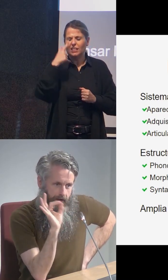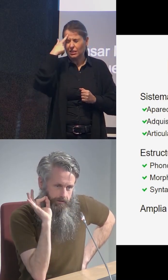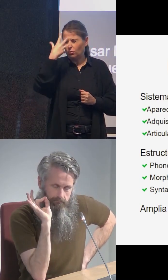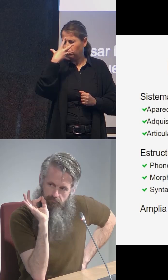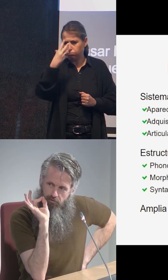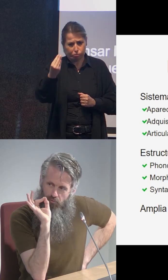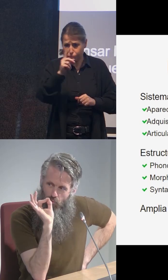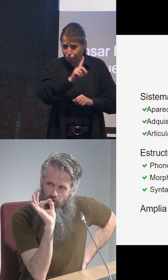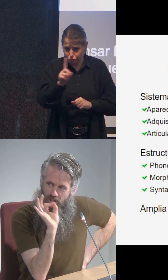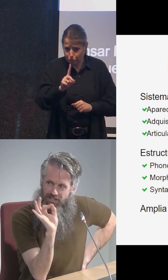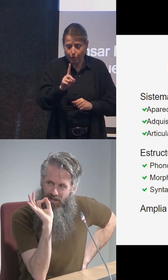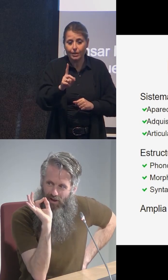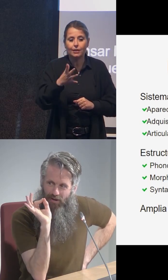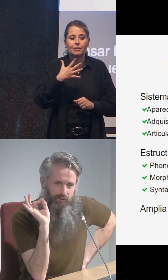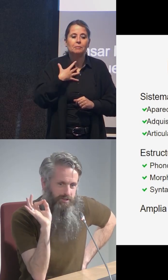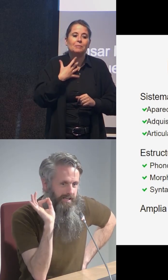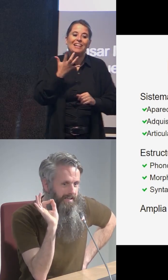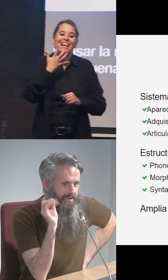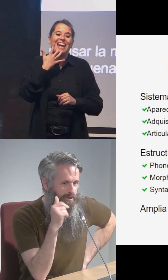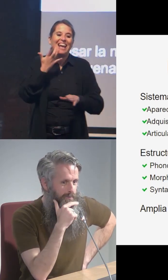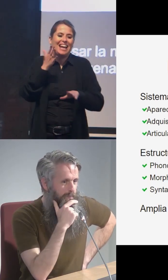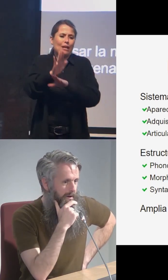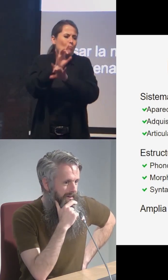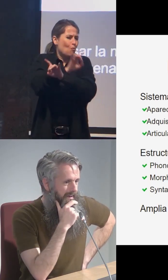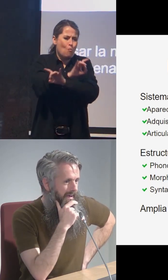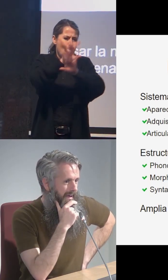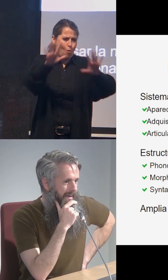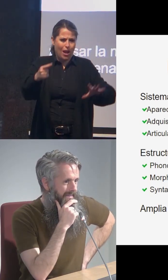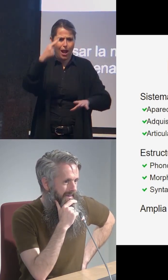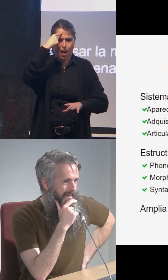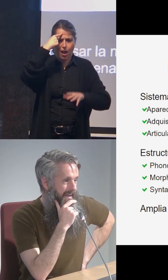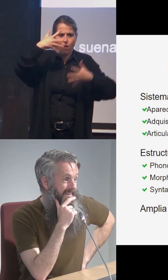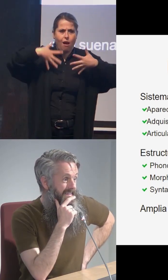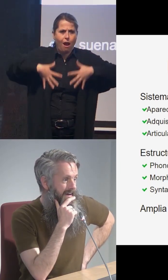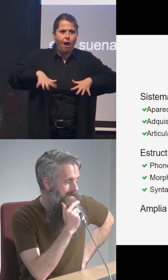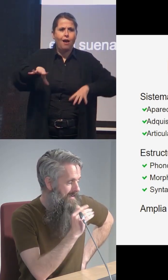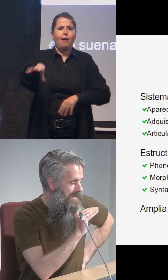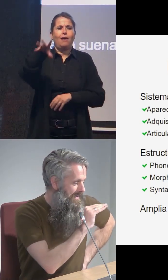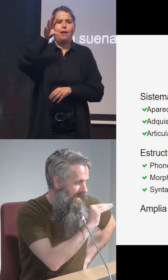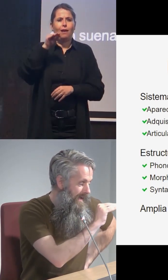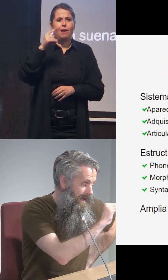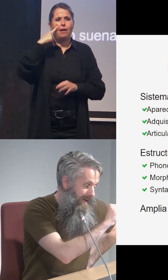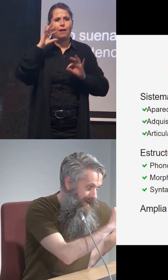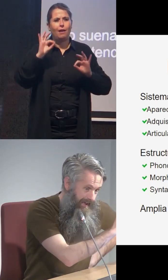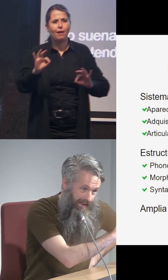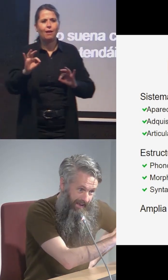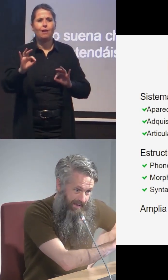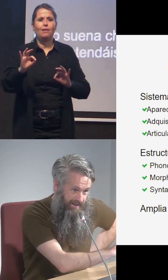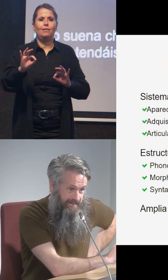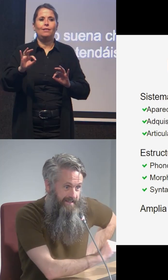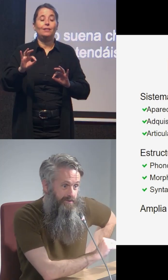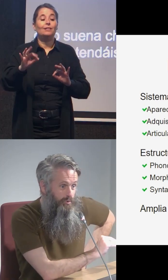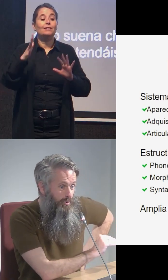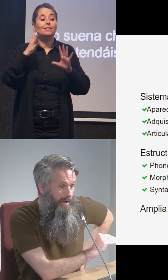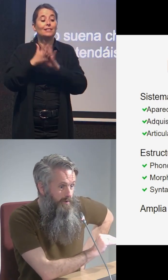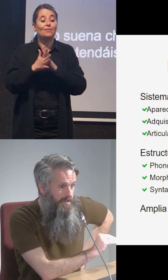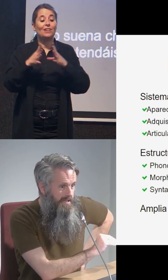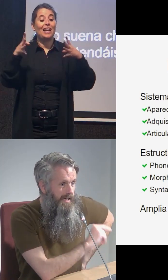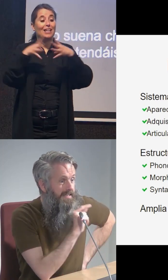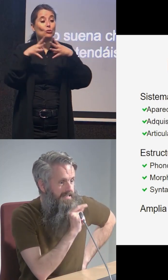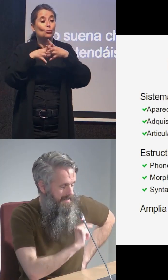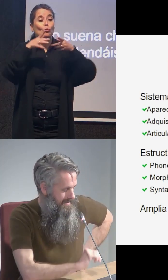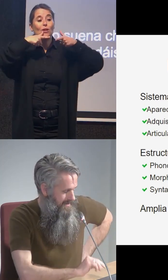os voy a dar 3 ejemplos claritos para que entendáis que esta